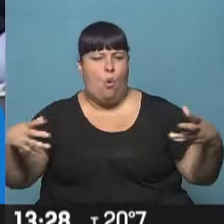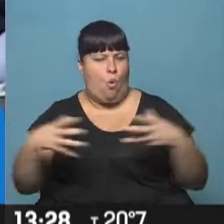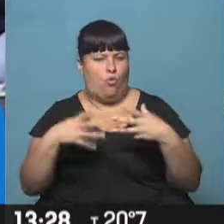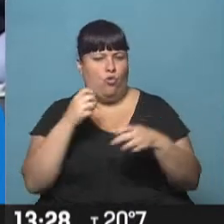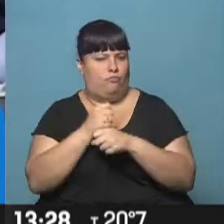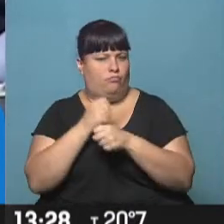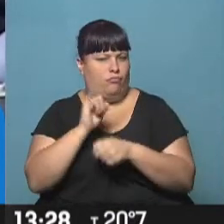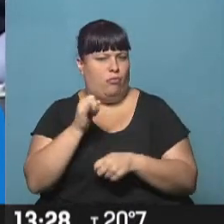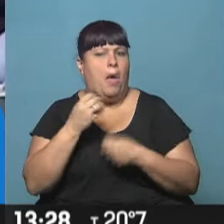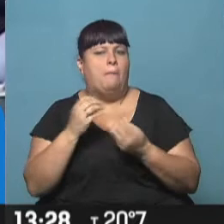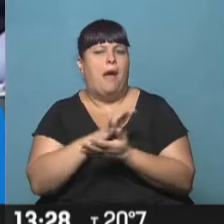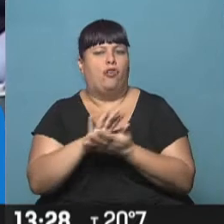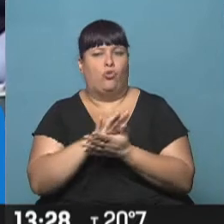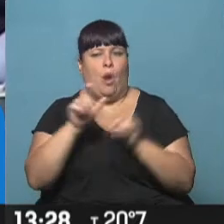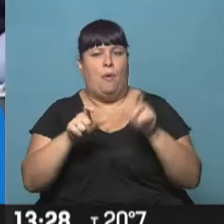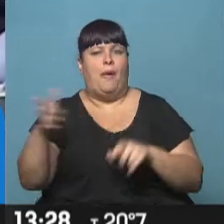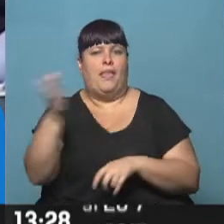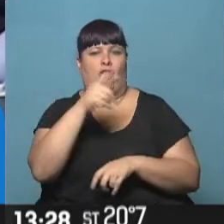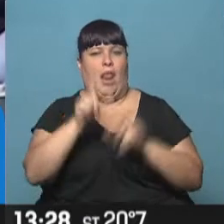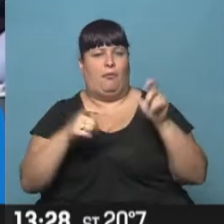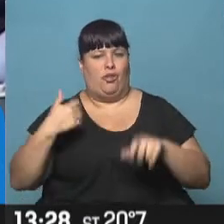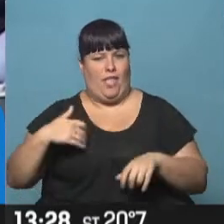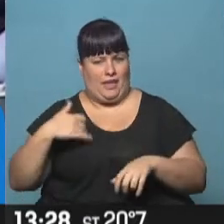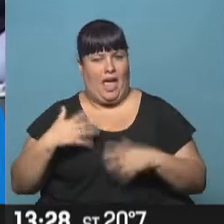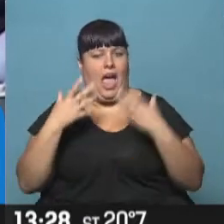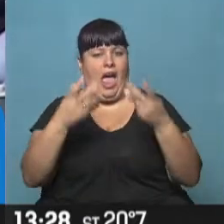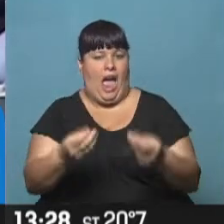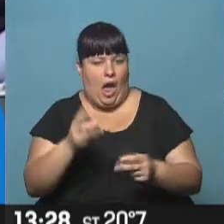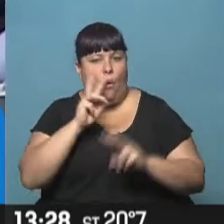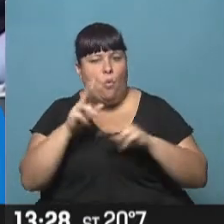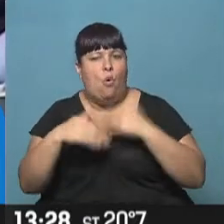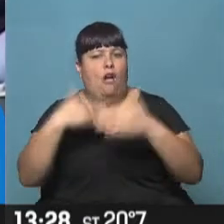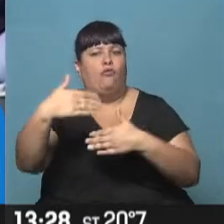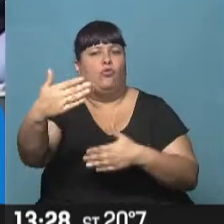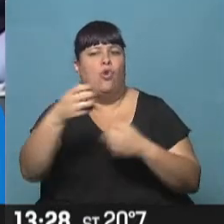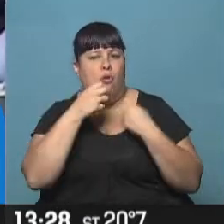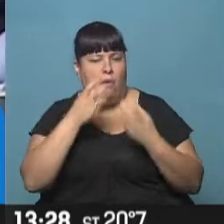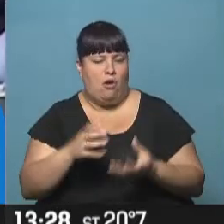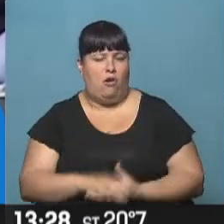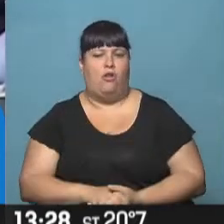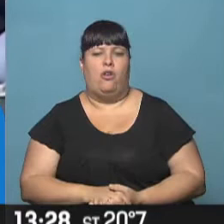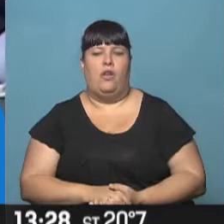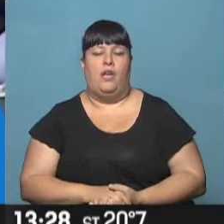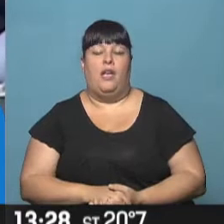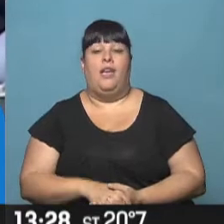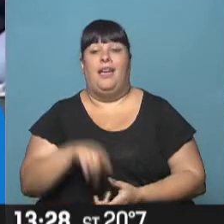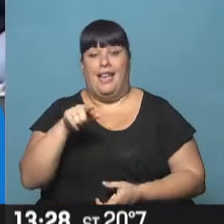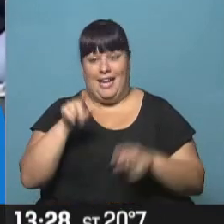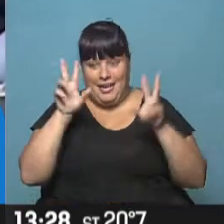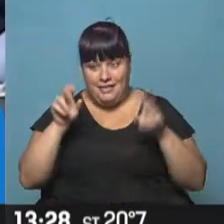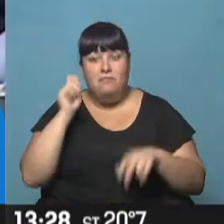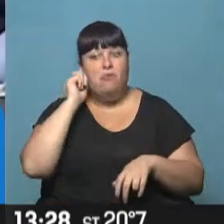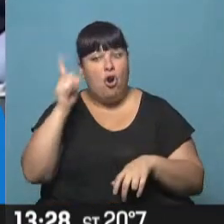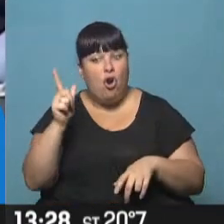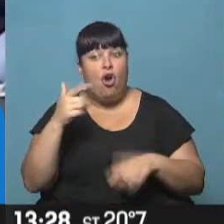juntos para resolver los problemas a los argentinos, para ayudar a construir una perspectiva de futuro. Y en ese marco se